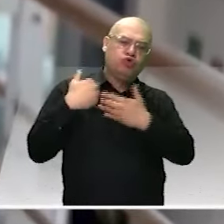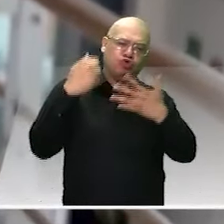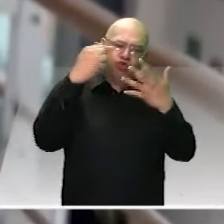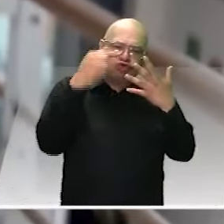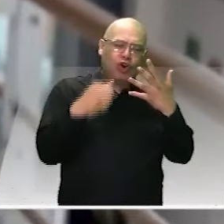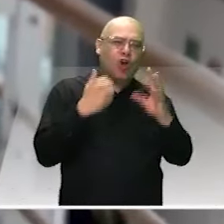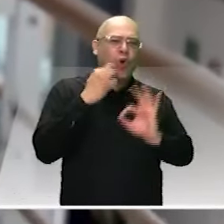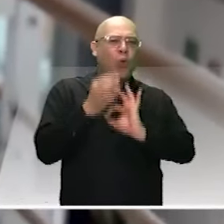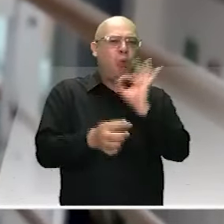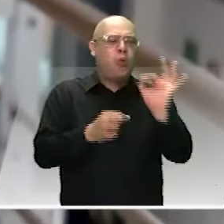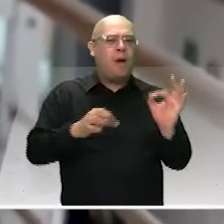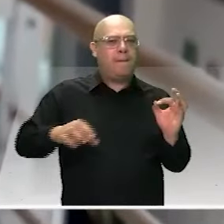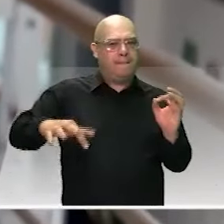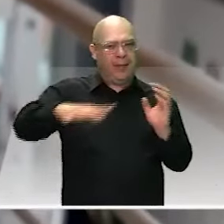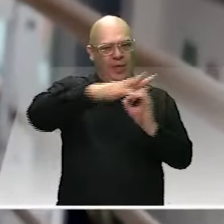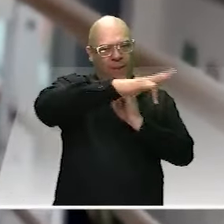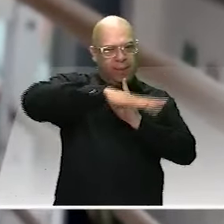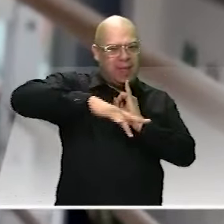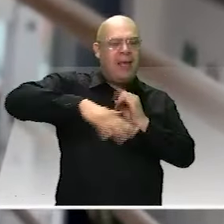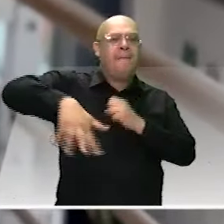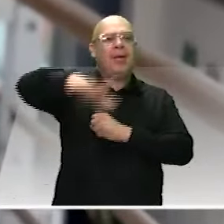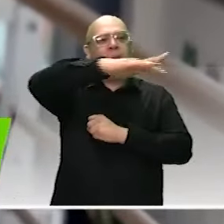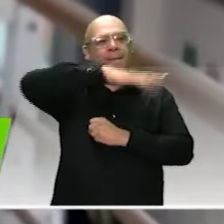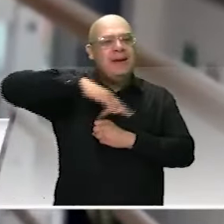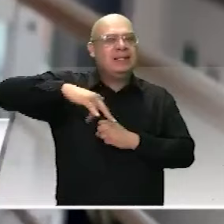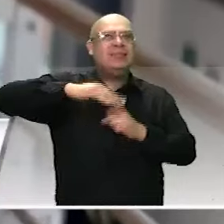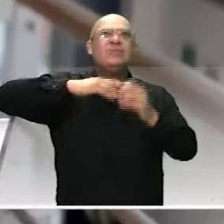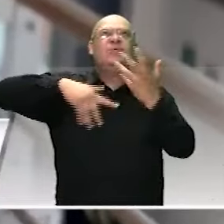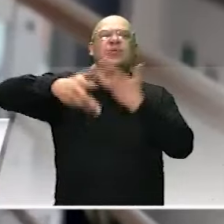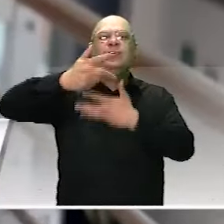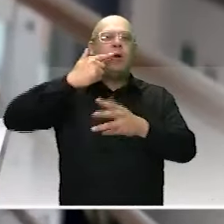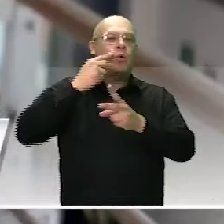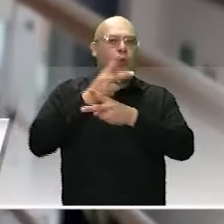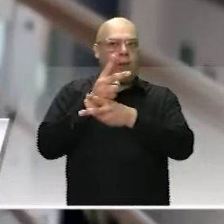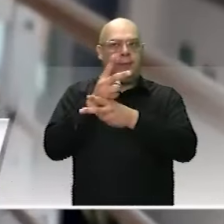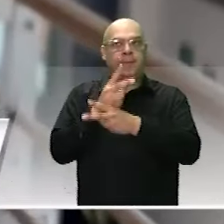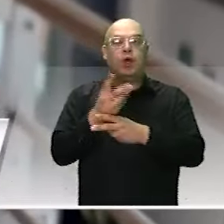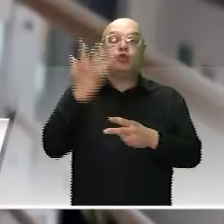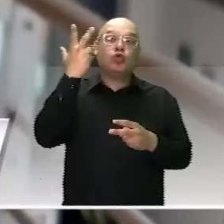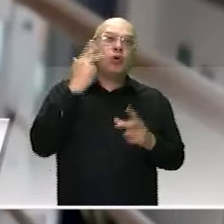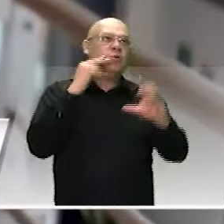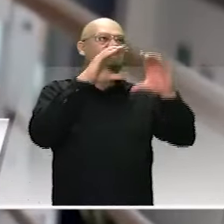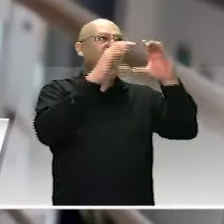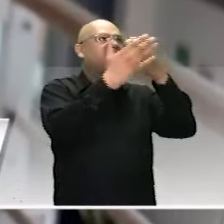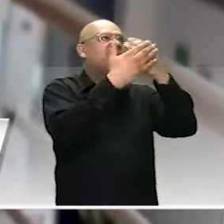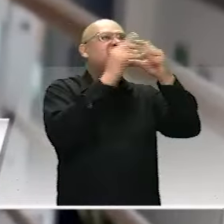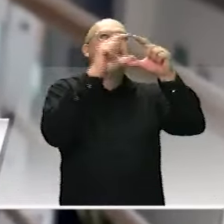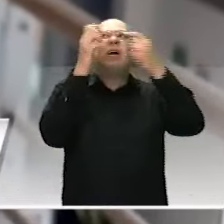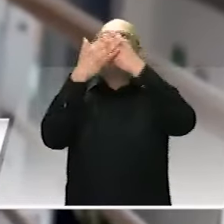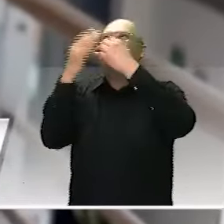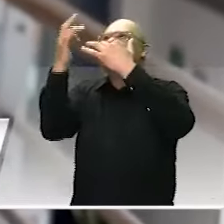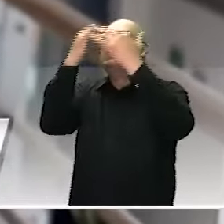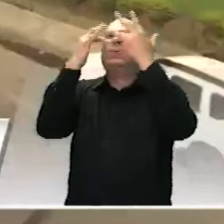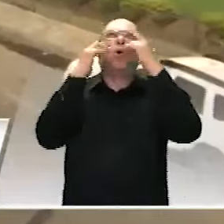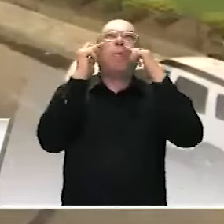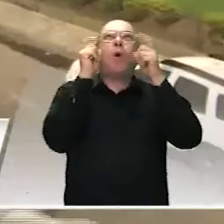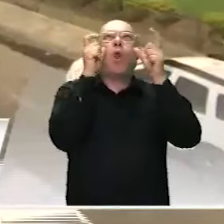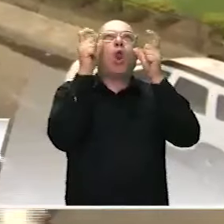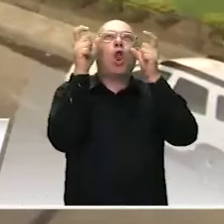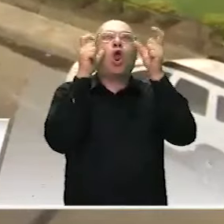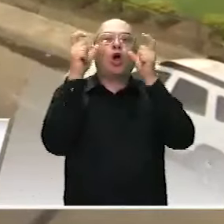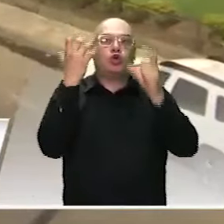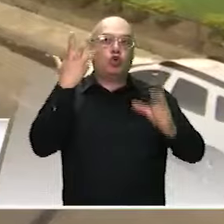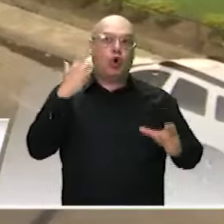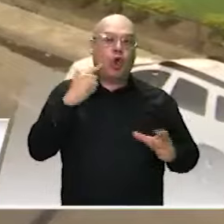medio ambiente y de los recursos naturales continuamos monitoreando todos los días el comportamiento de la calidad del aire en el valle de aburr